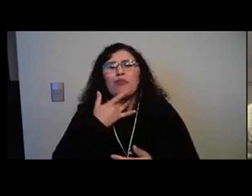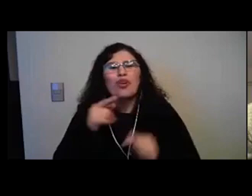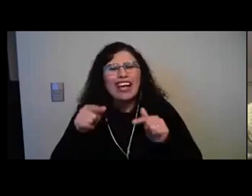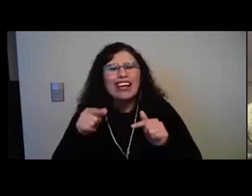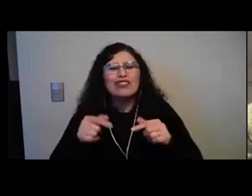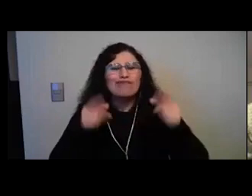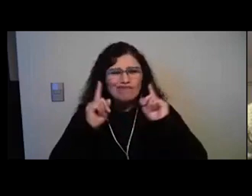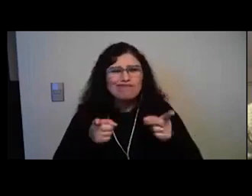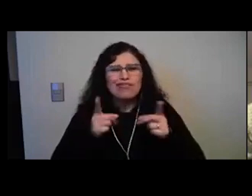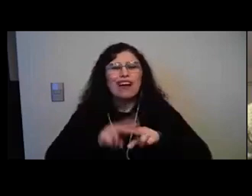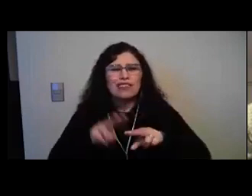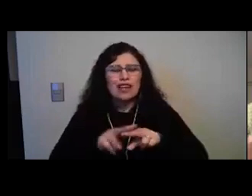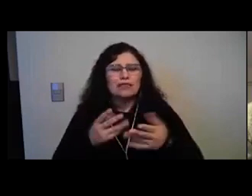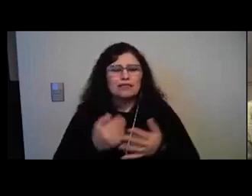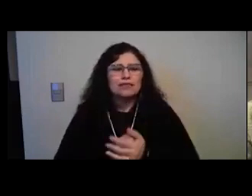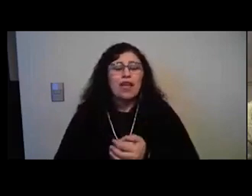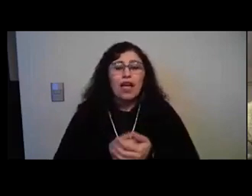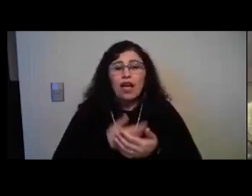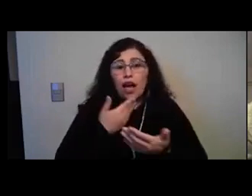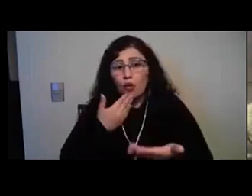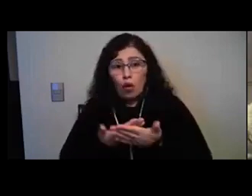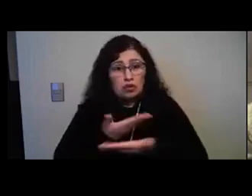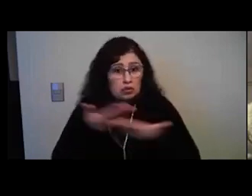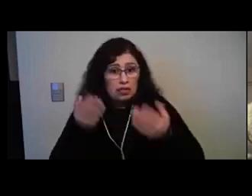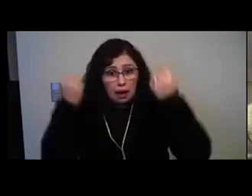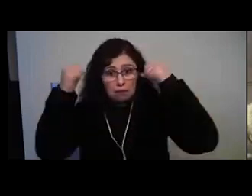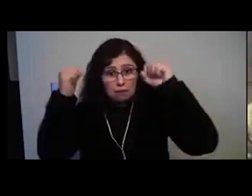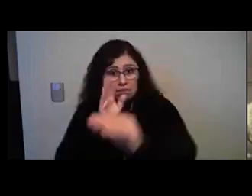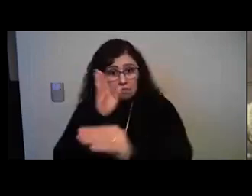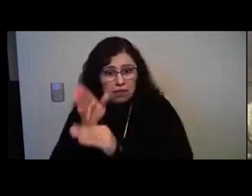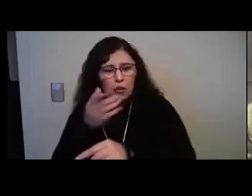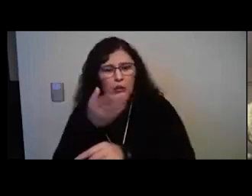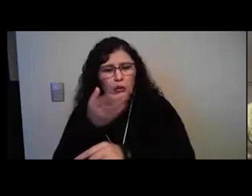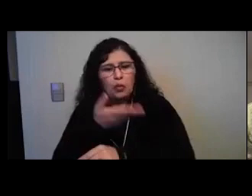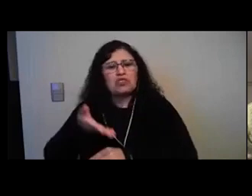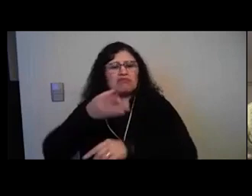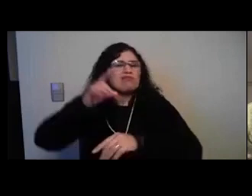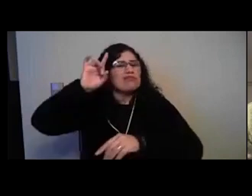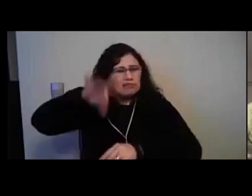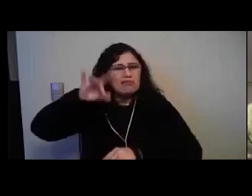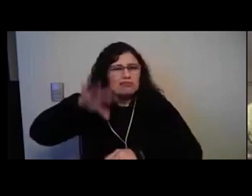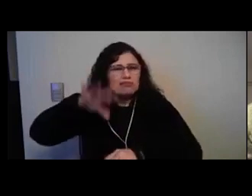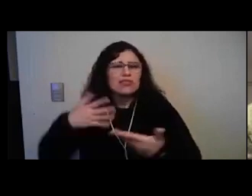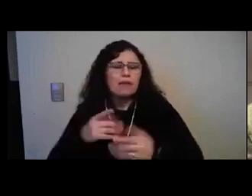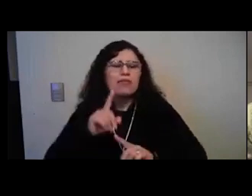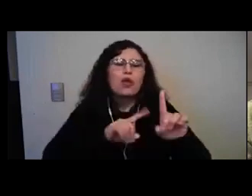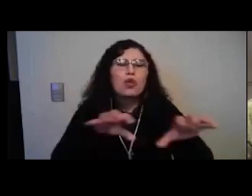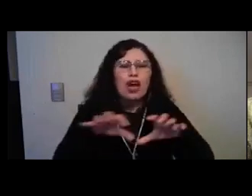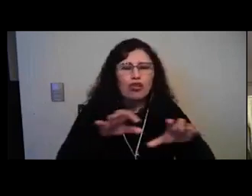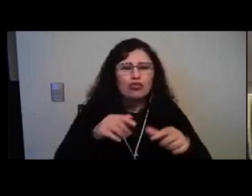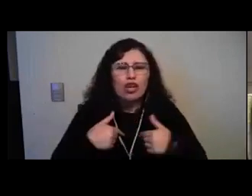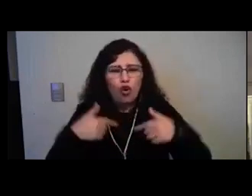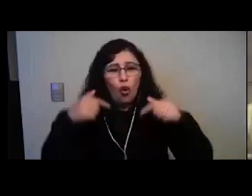Y posteriormente, cuando ya les toque llevarlo a la práctica, van a probablemente repasar algunas cosas de lo que yo comenté hoy